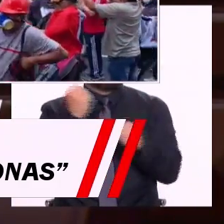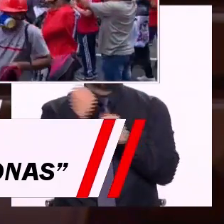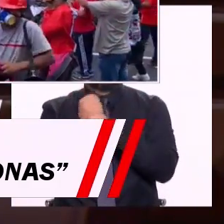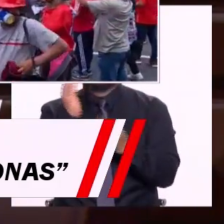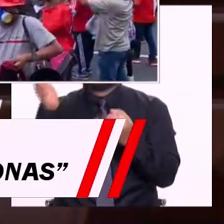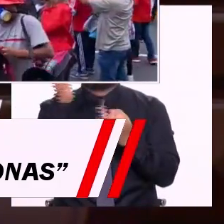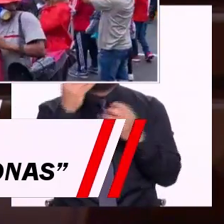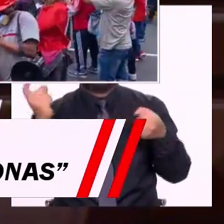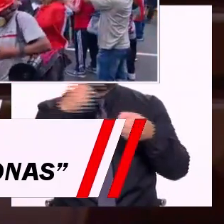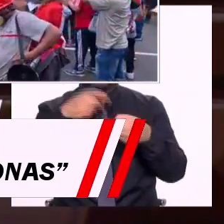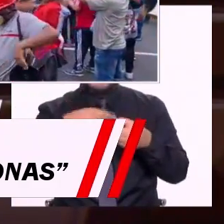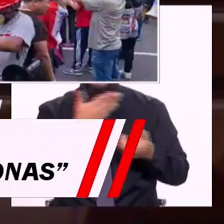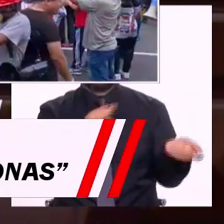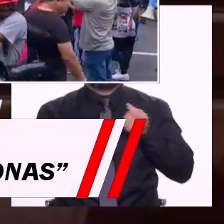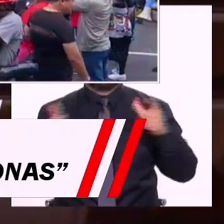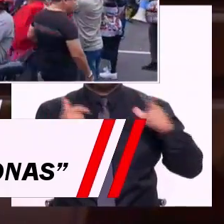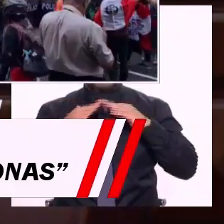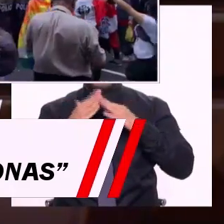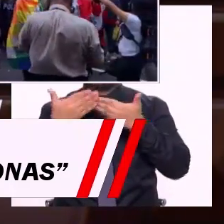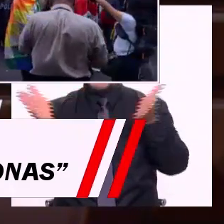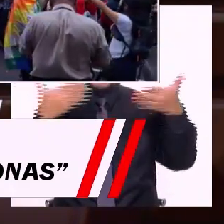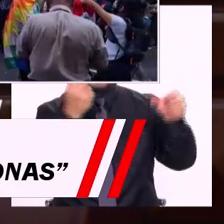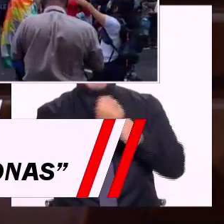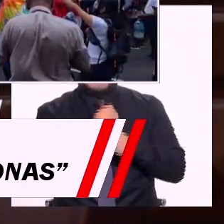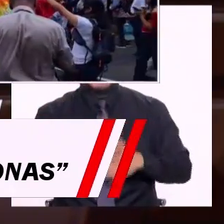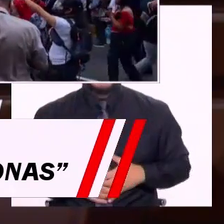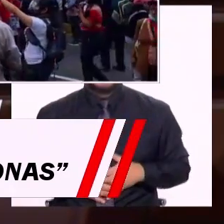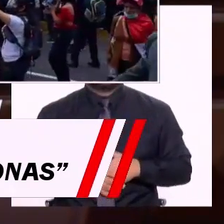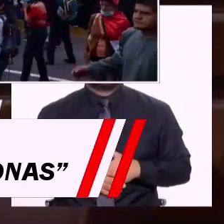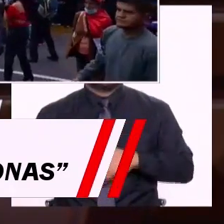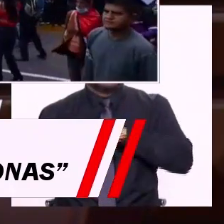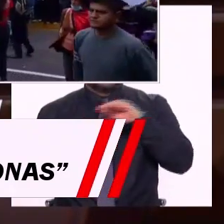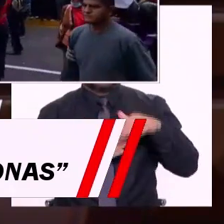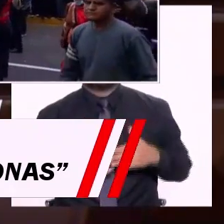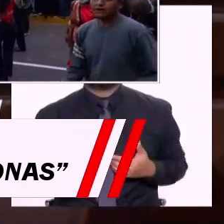El 22 de abril pasado, se promulgó la ley que financia